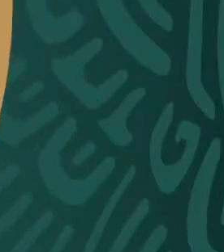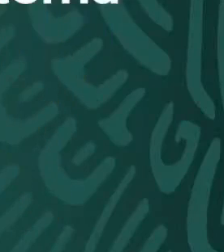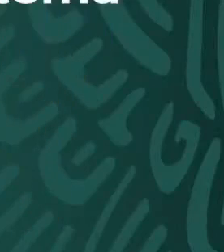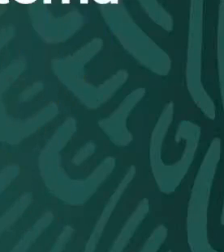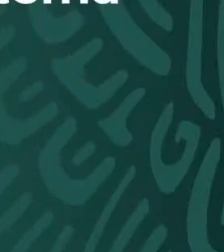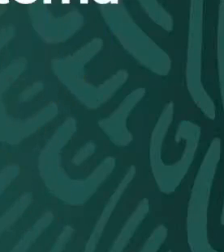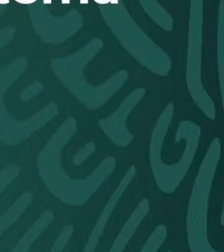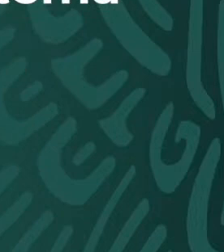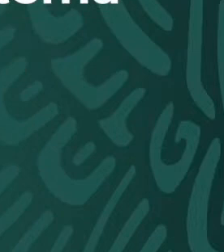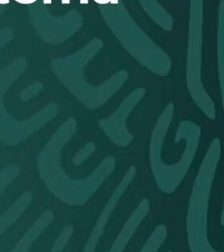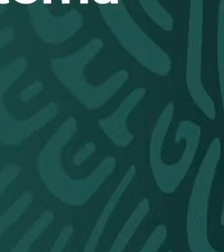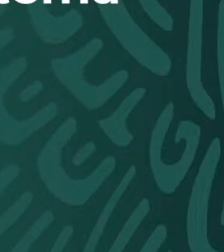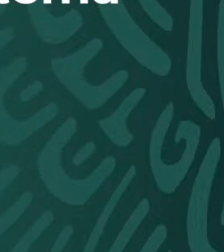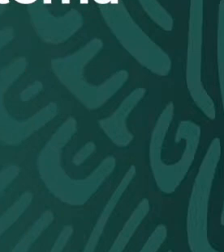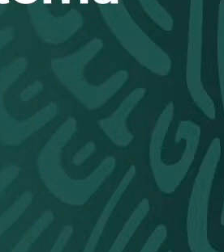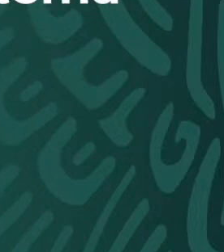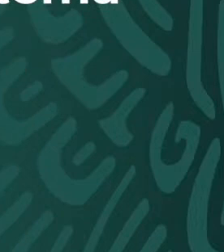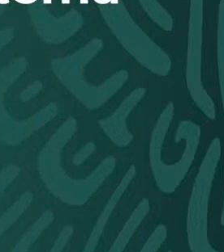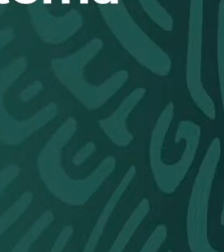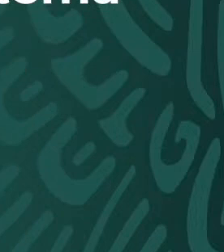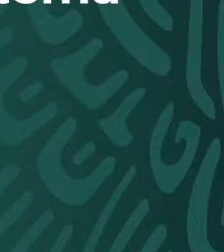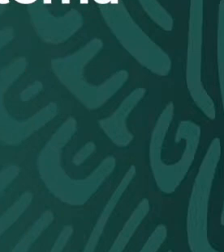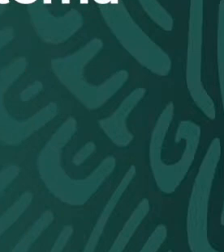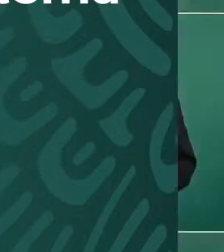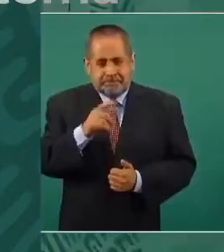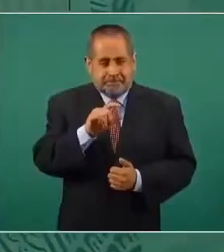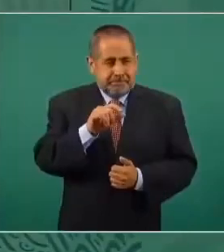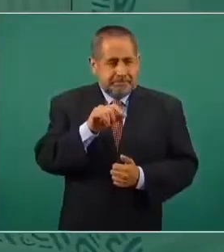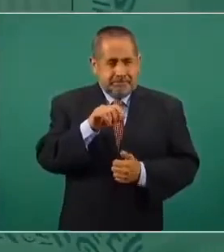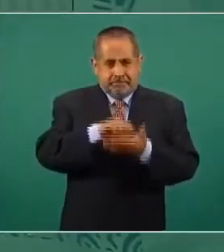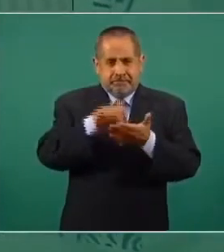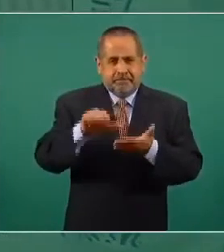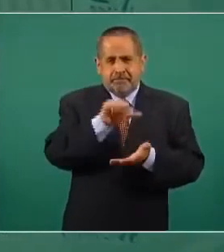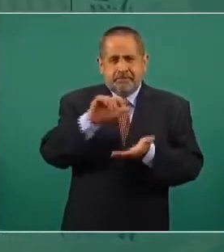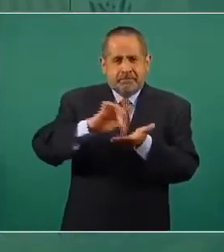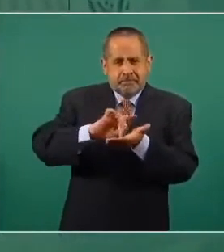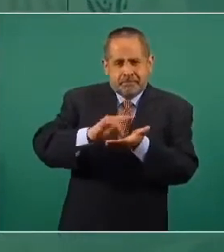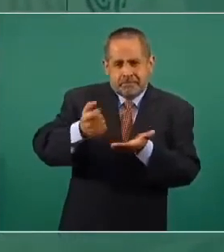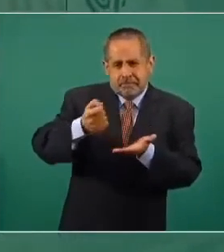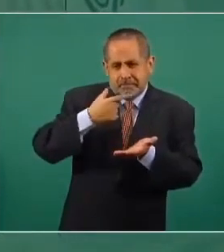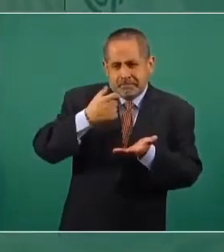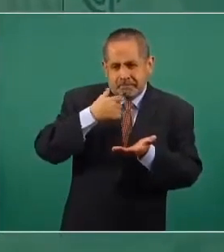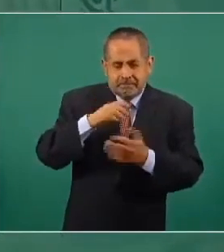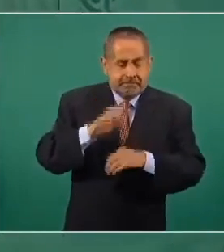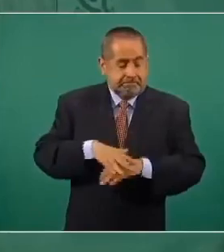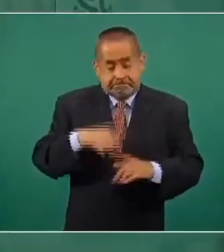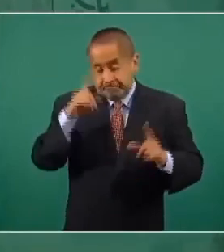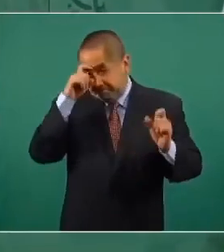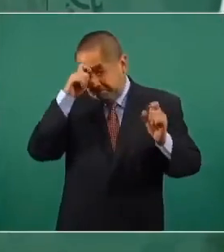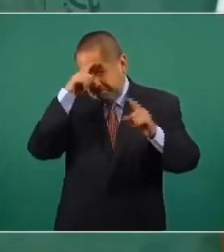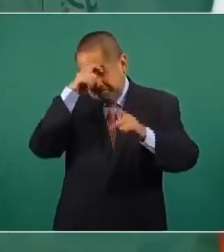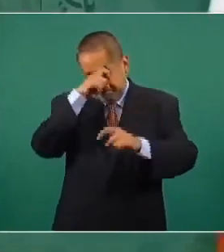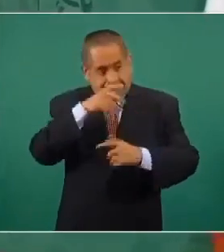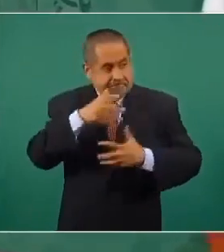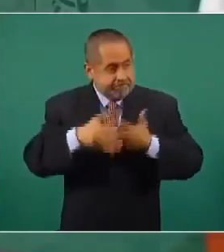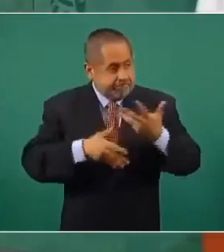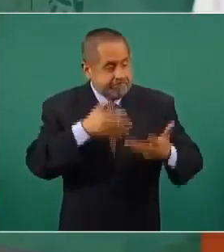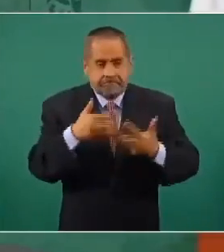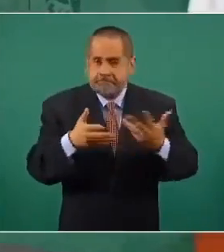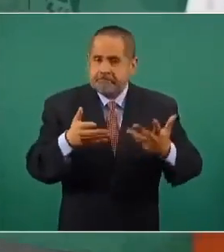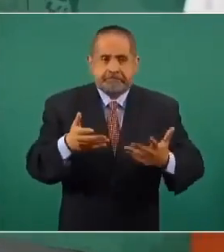de hospitales públicos. En el caso de los medicamentos, nos ha costado muchísimo